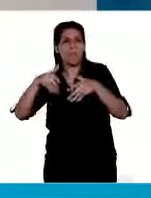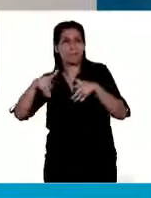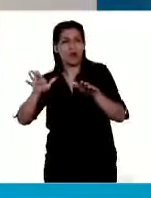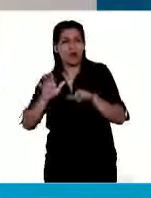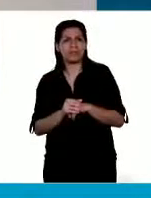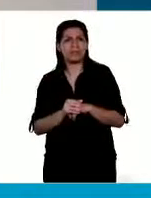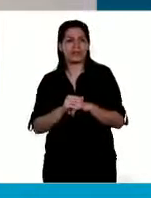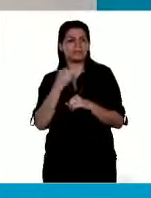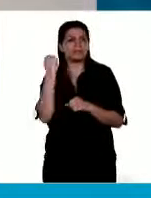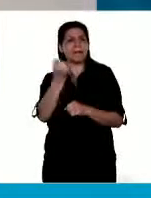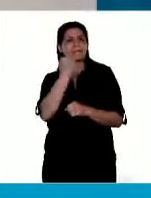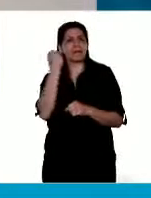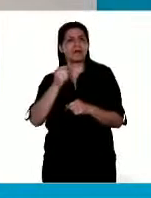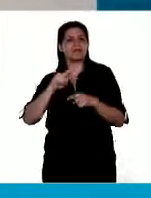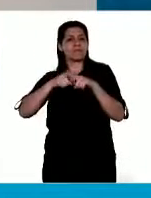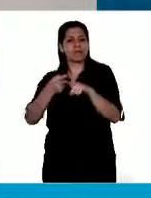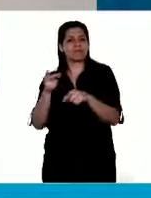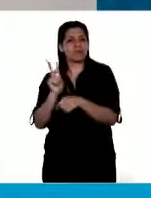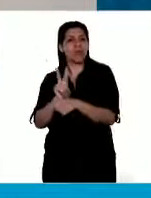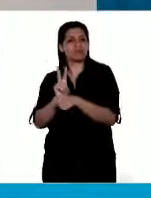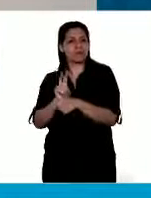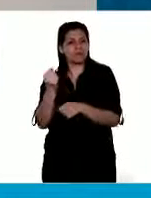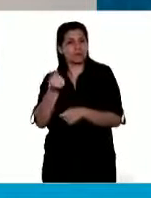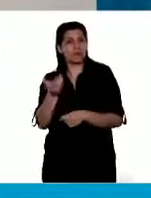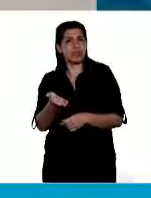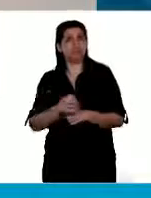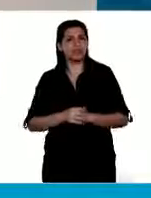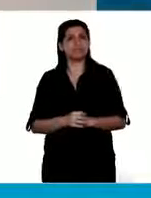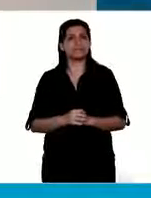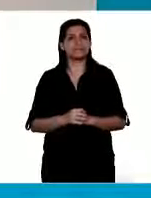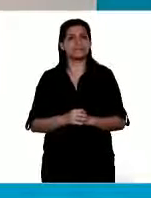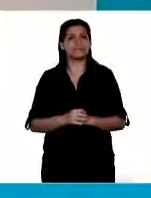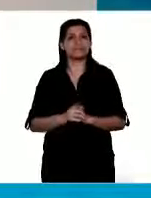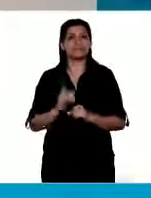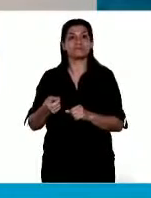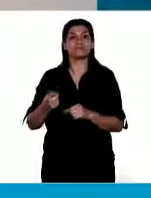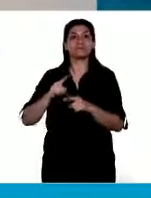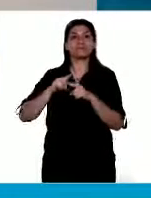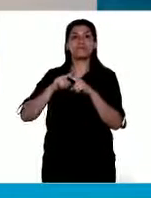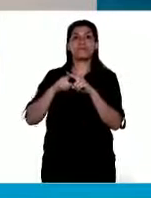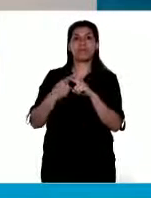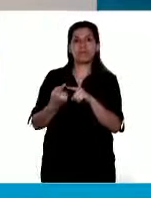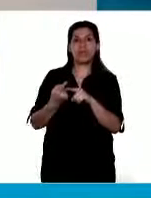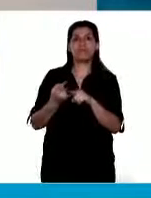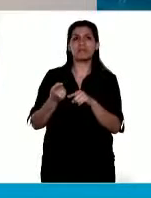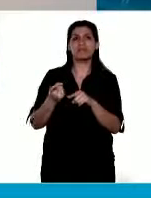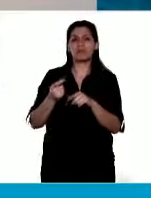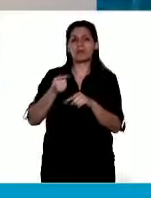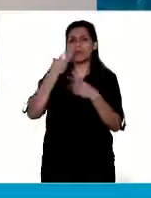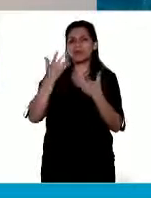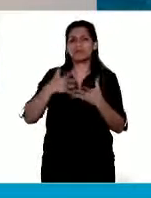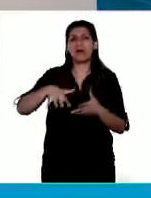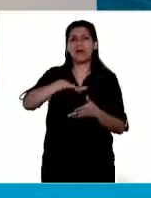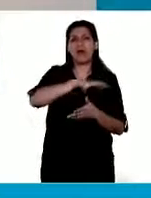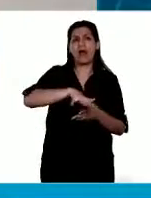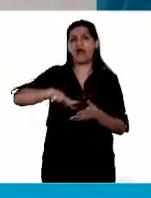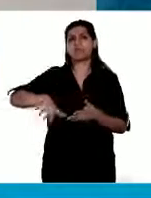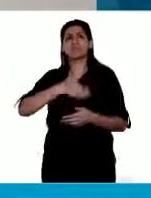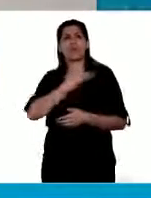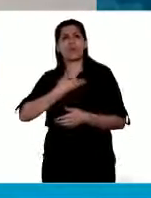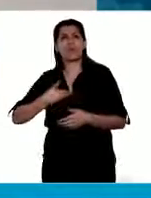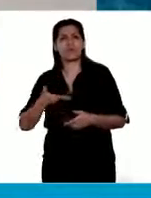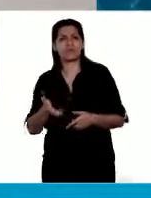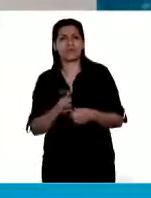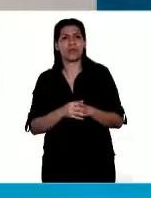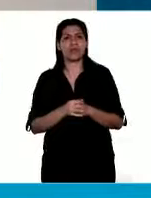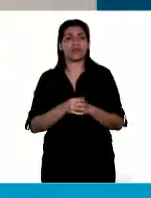central para una política de seguridad y para una política pública en cualquier ámbito del gobierno. Es